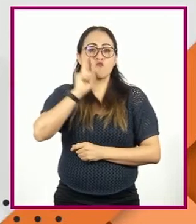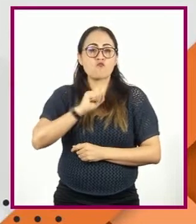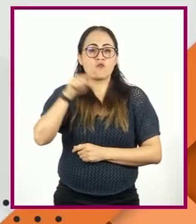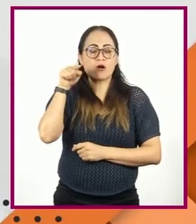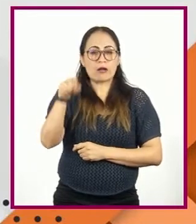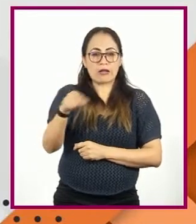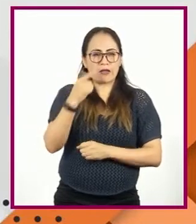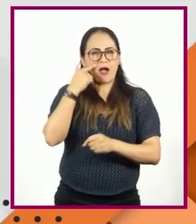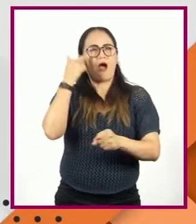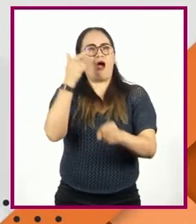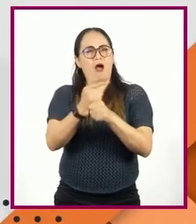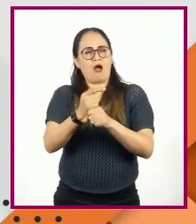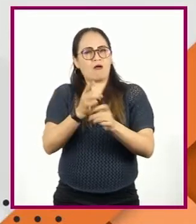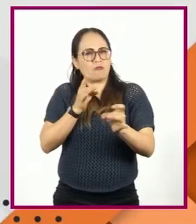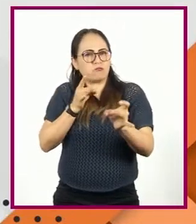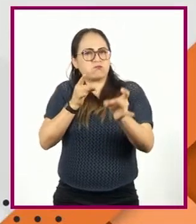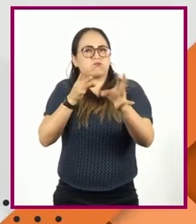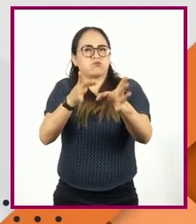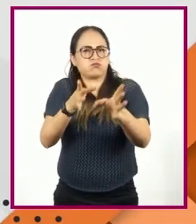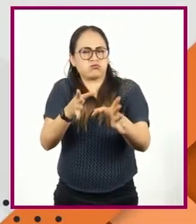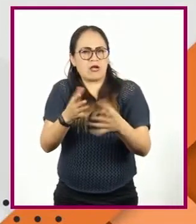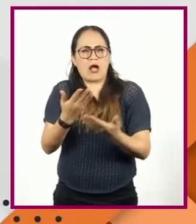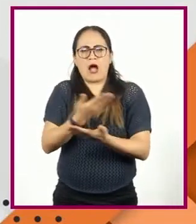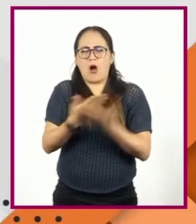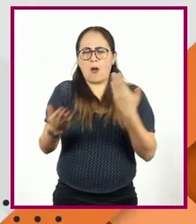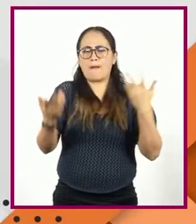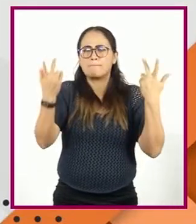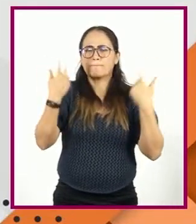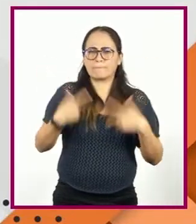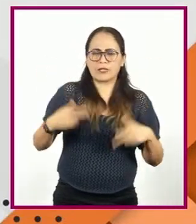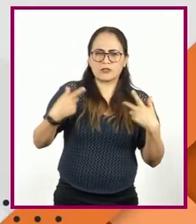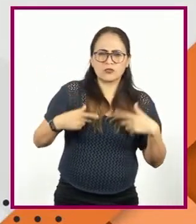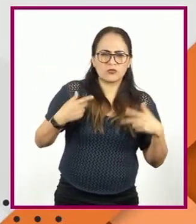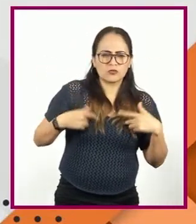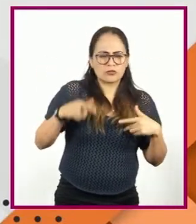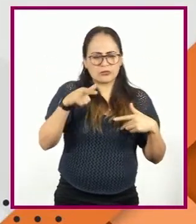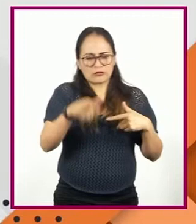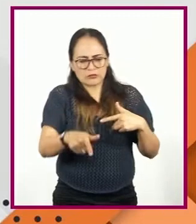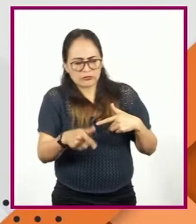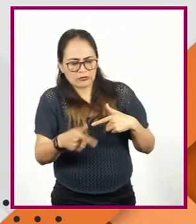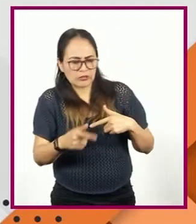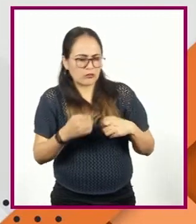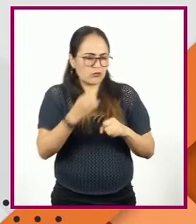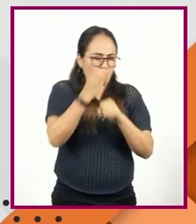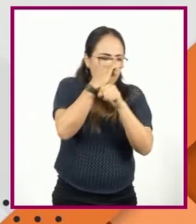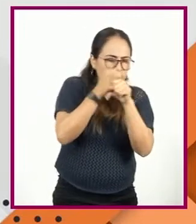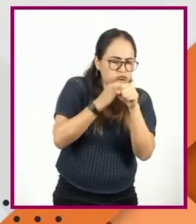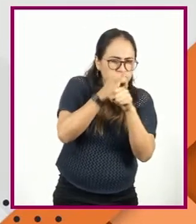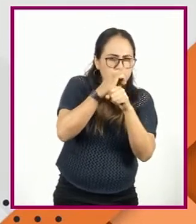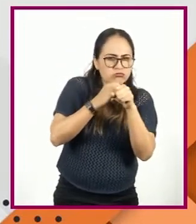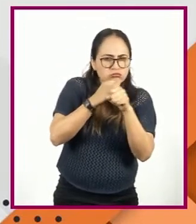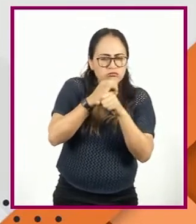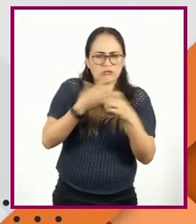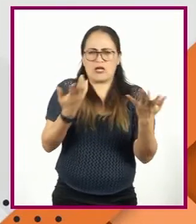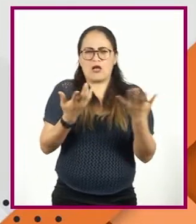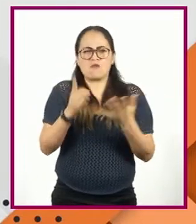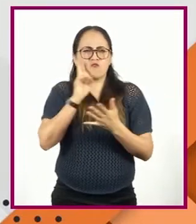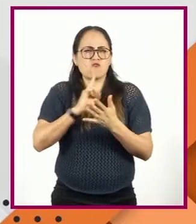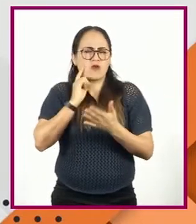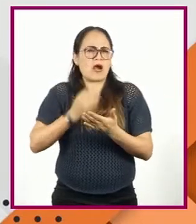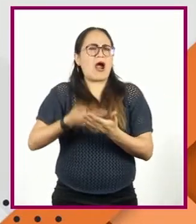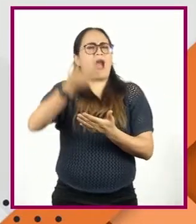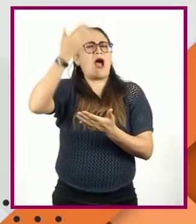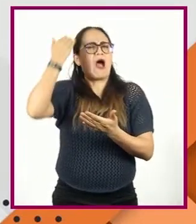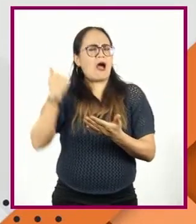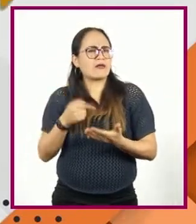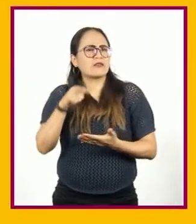ha desatado un debate entre los arqueólogos y los ha obligado a plantear nuevas preguntas sobre el papel femenino en